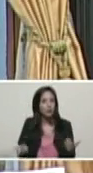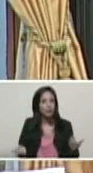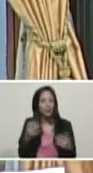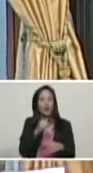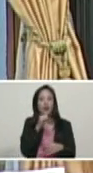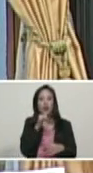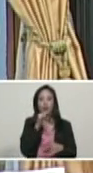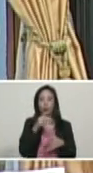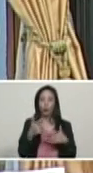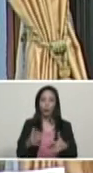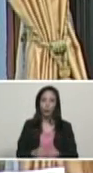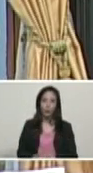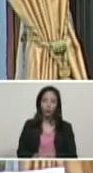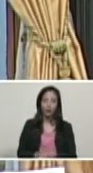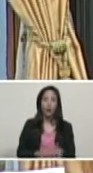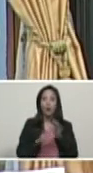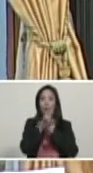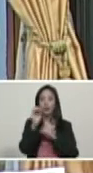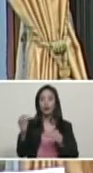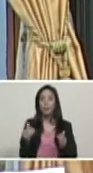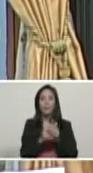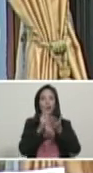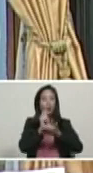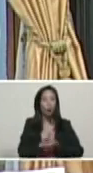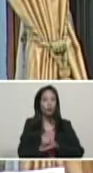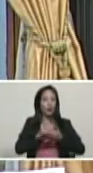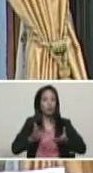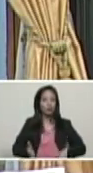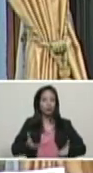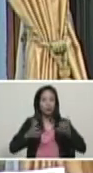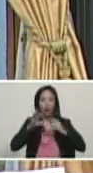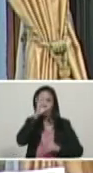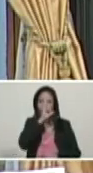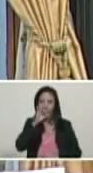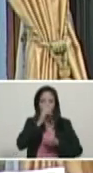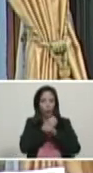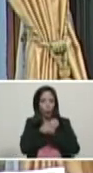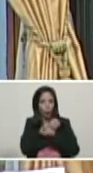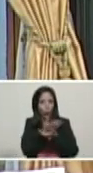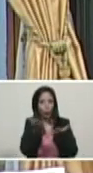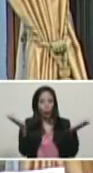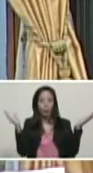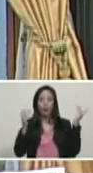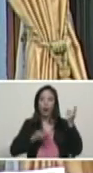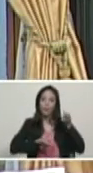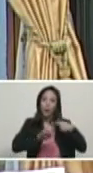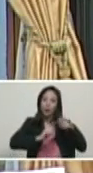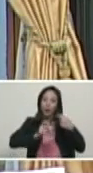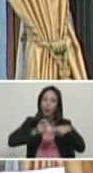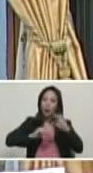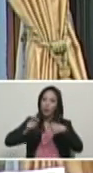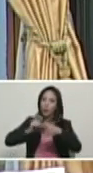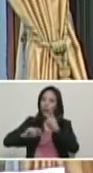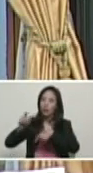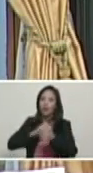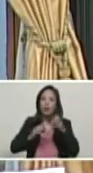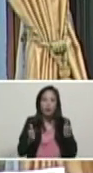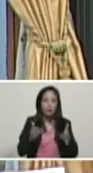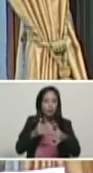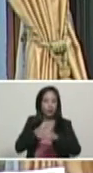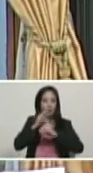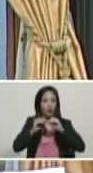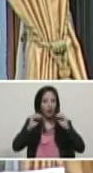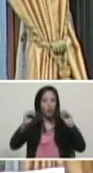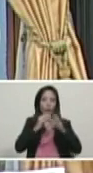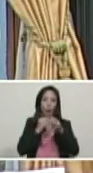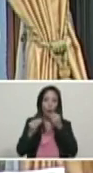anuncio, más de 20.000 toneladas de pernil se van a distribuir directamente a los CLAC a través de las